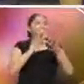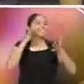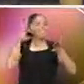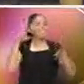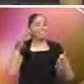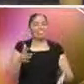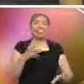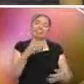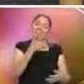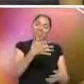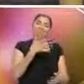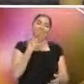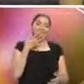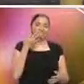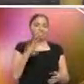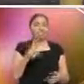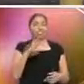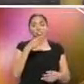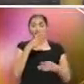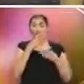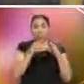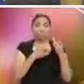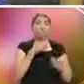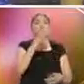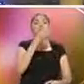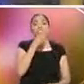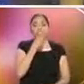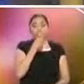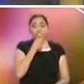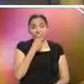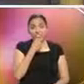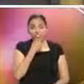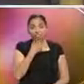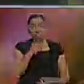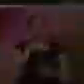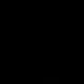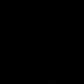este platillo de viernes para todos los niños. Ahí está, unos taquitos frutales, Exacto. algo diferente.